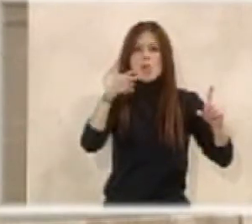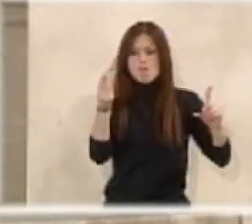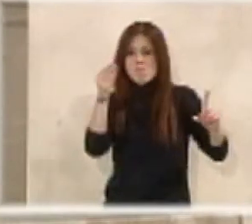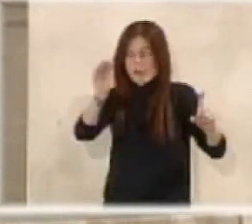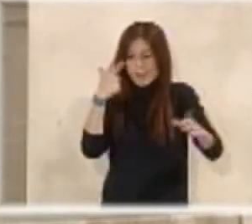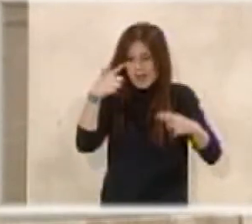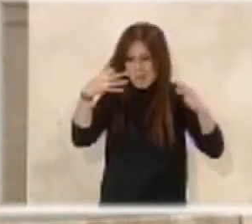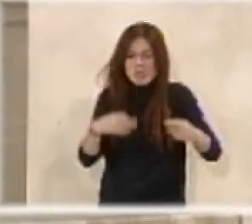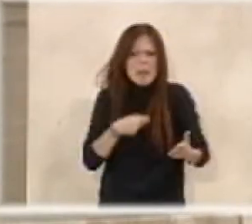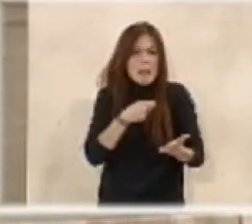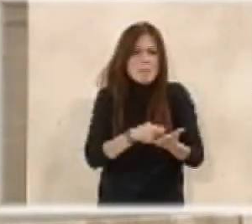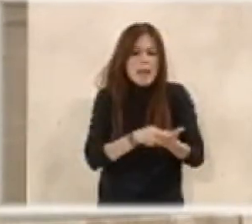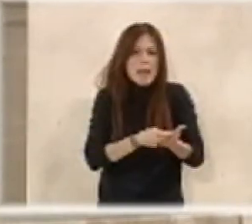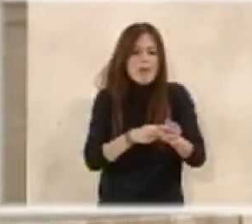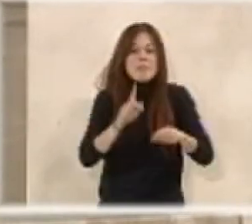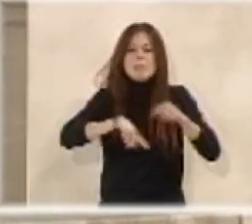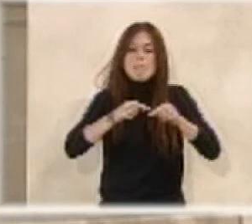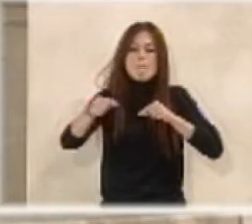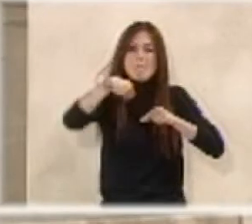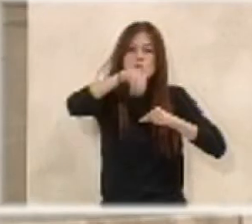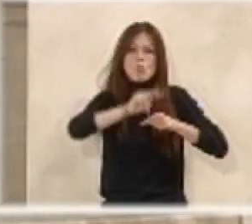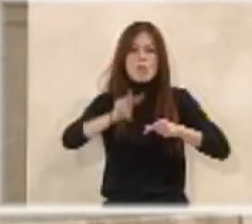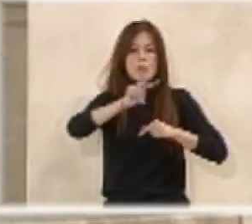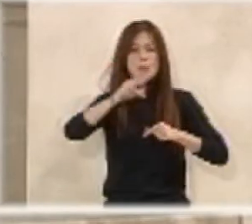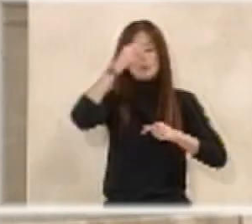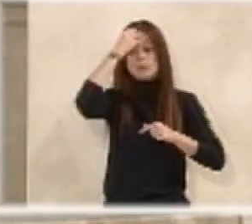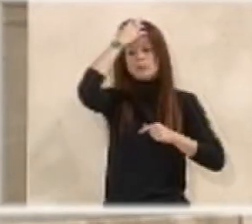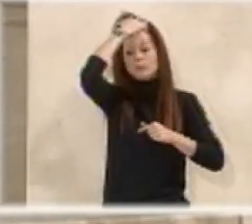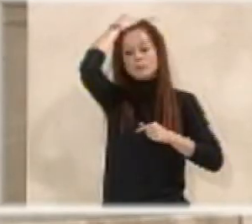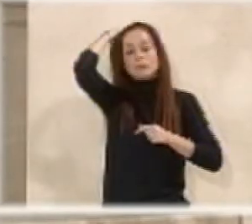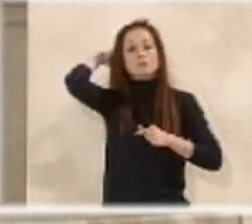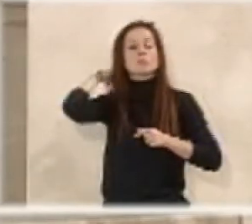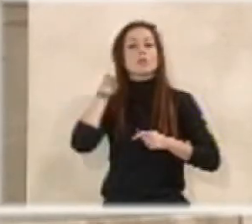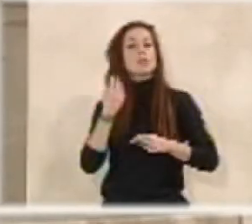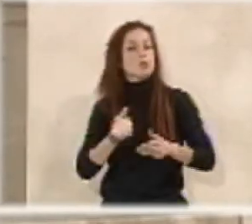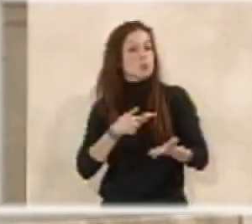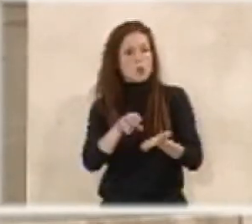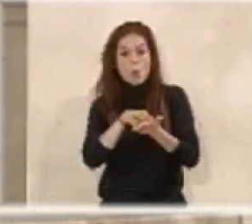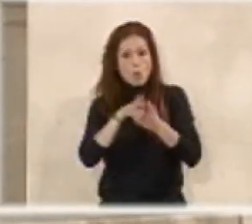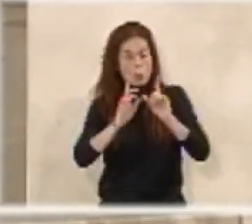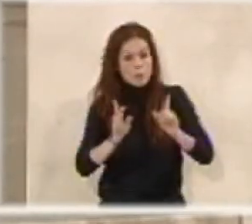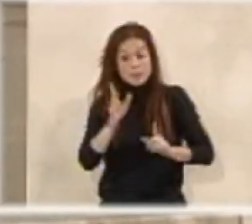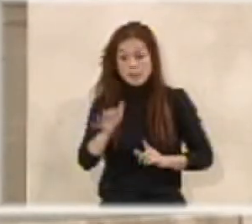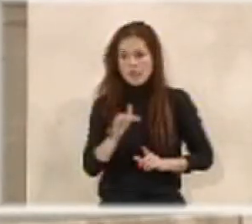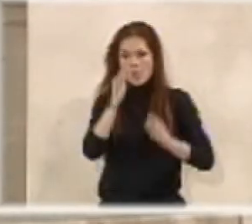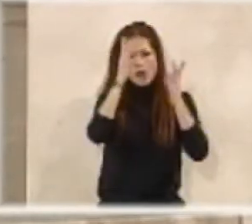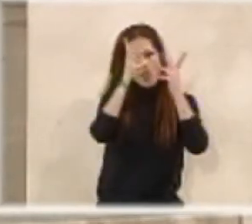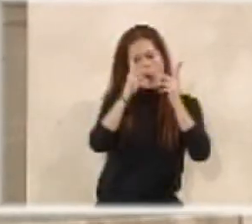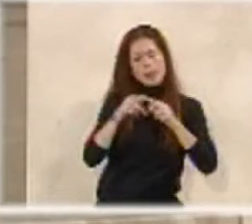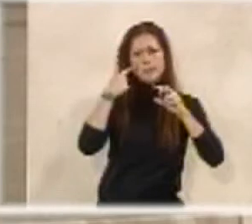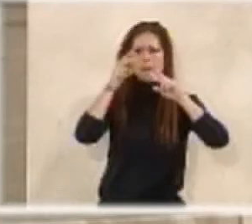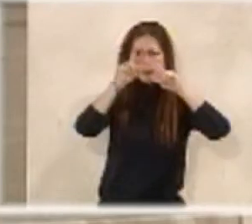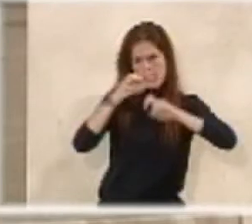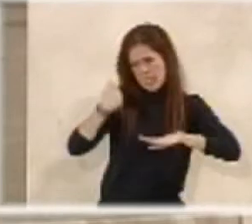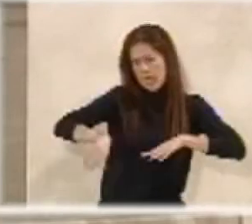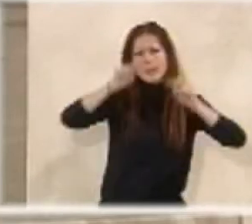realmente lo que se paga es una cantidad por metro cuadrado. Entonces, eso no poniéndolo en duda y analizando las cuentas como las hemos